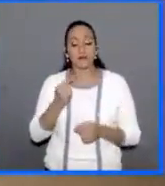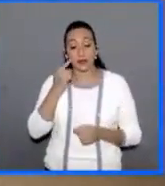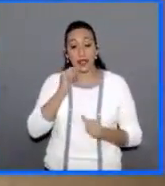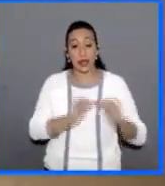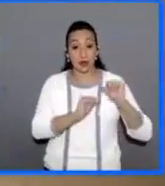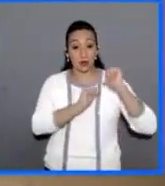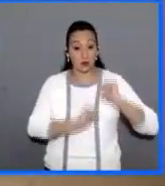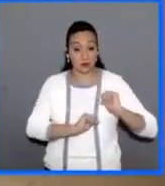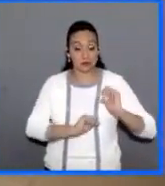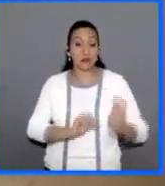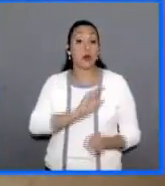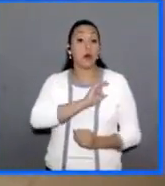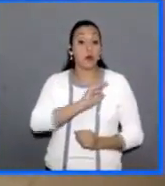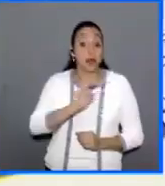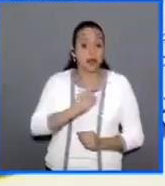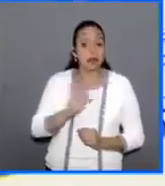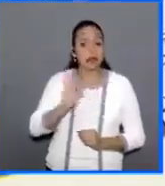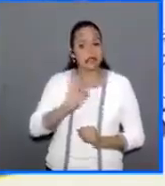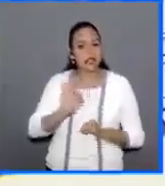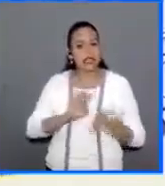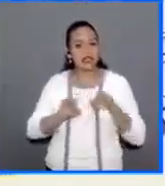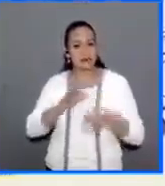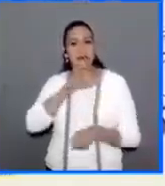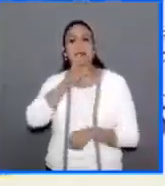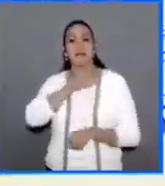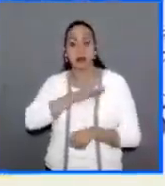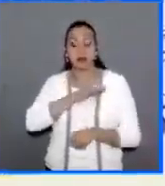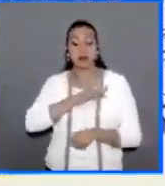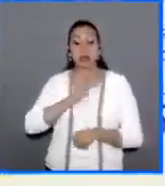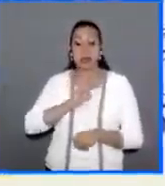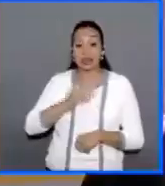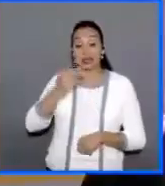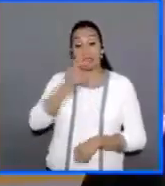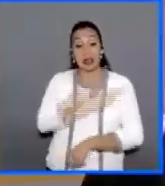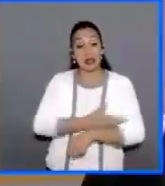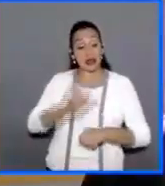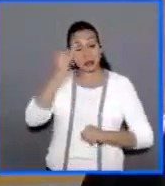en arbitrariedades y en la prolongación indefinida del procedimiento.